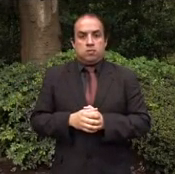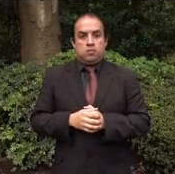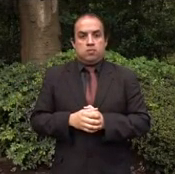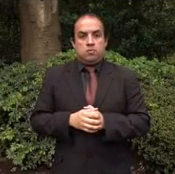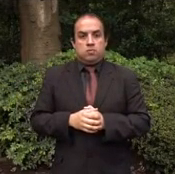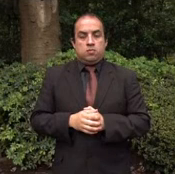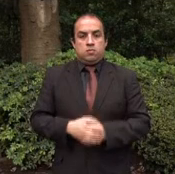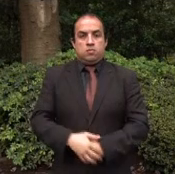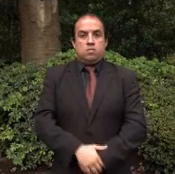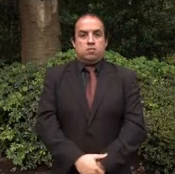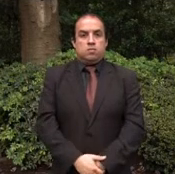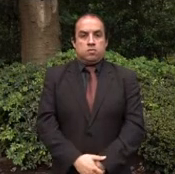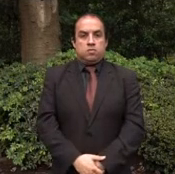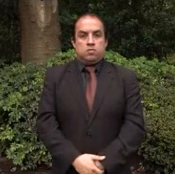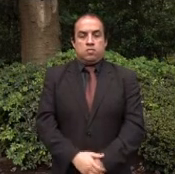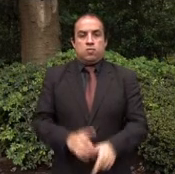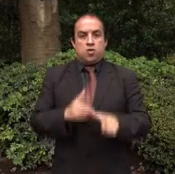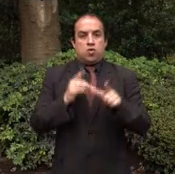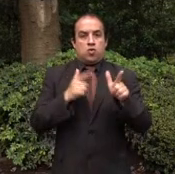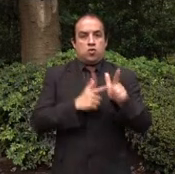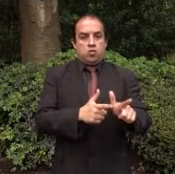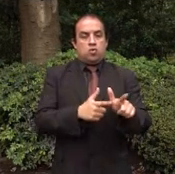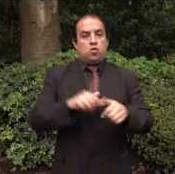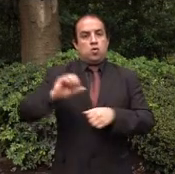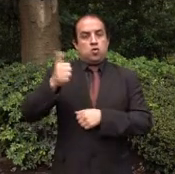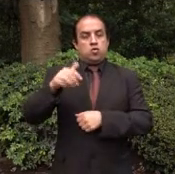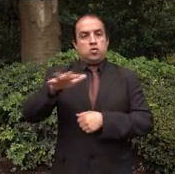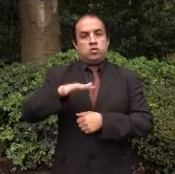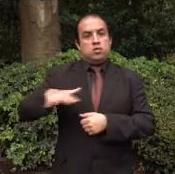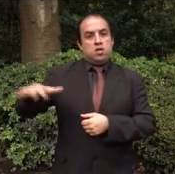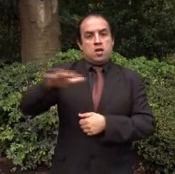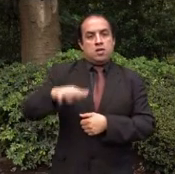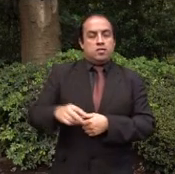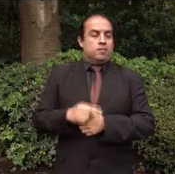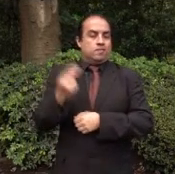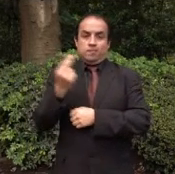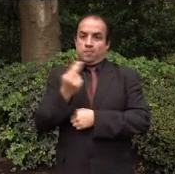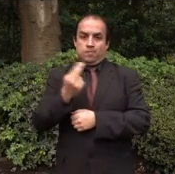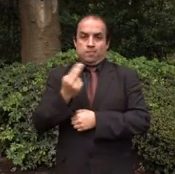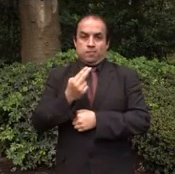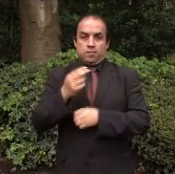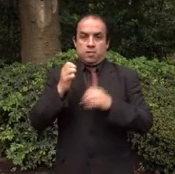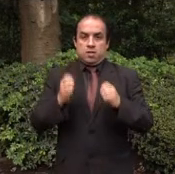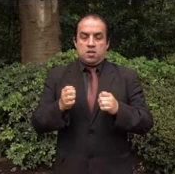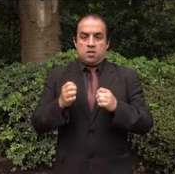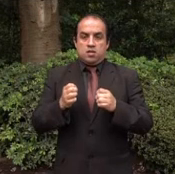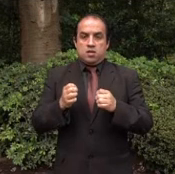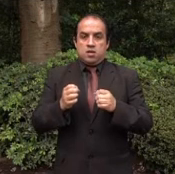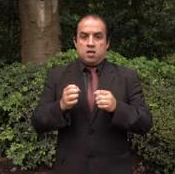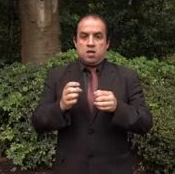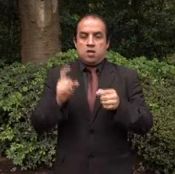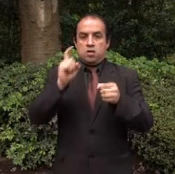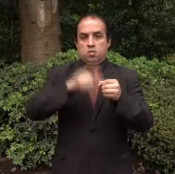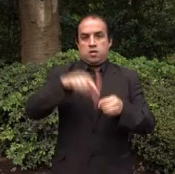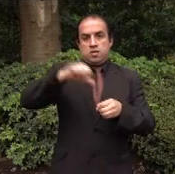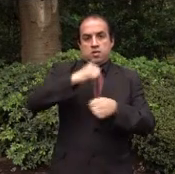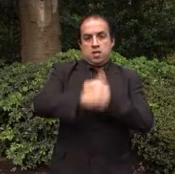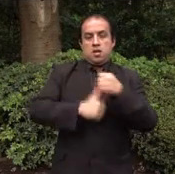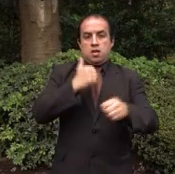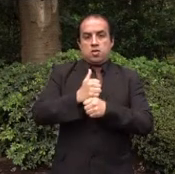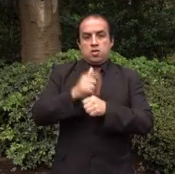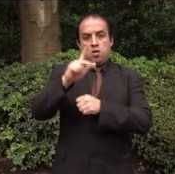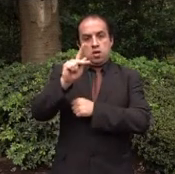Continúo con otros espacios que no necesariamente están interviniéndose este año. El Pabellón